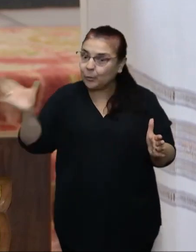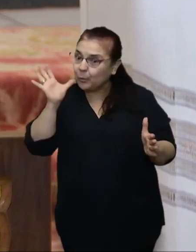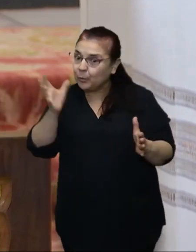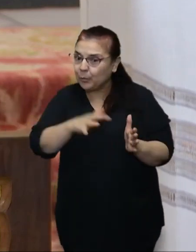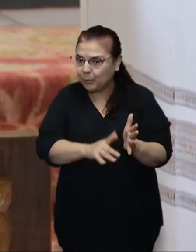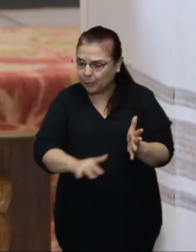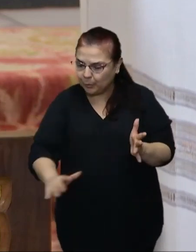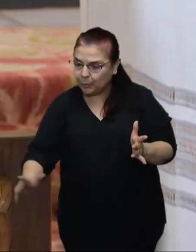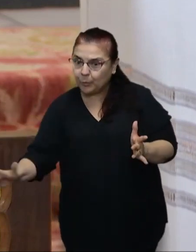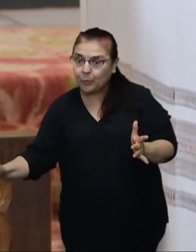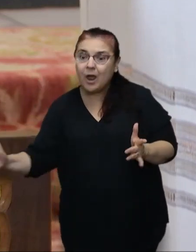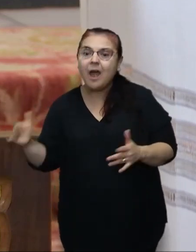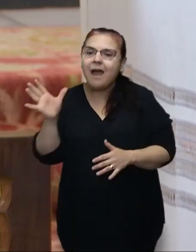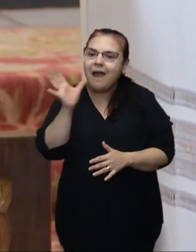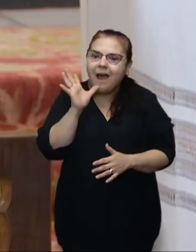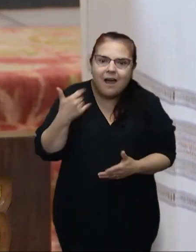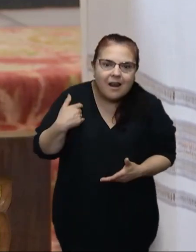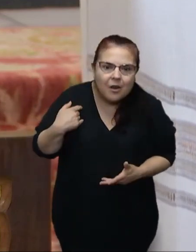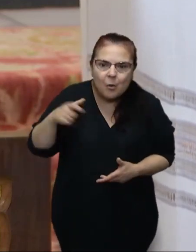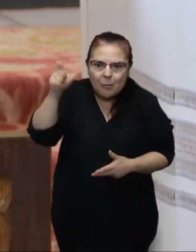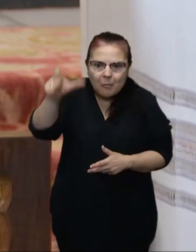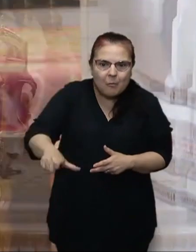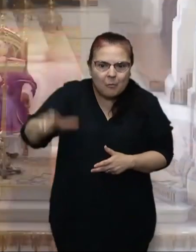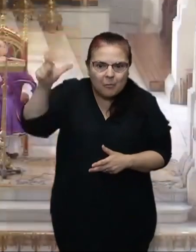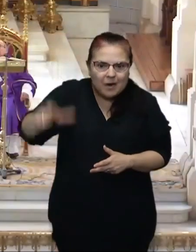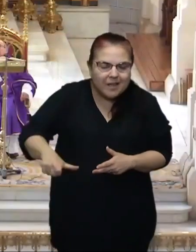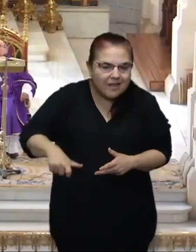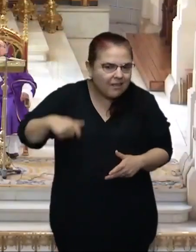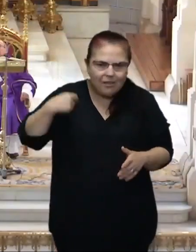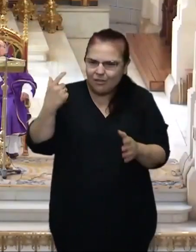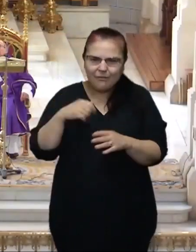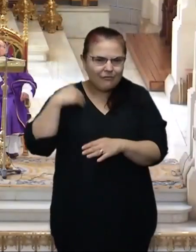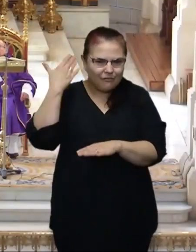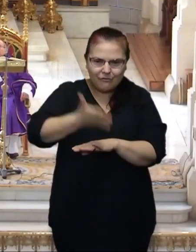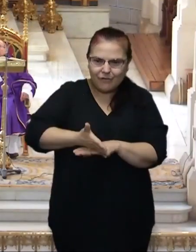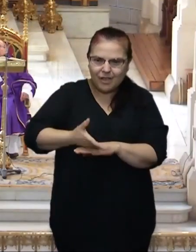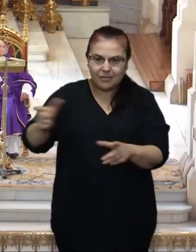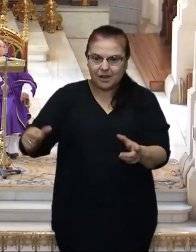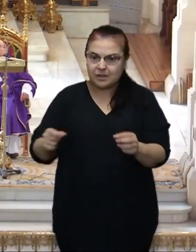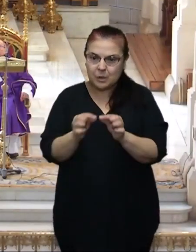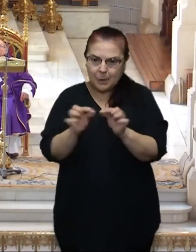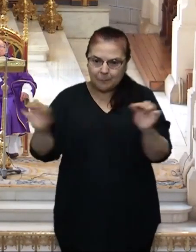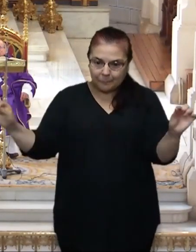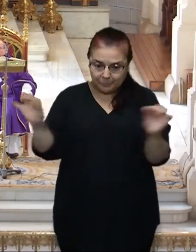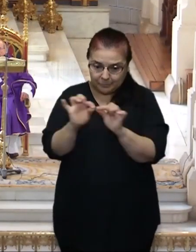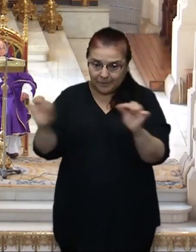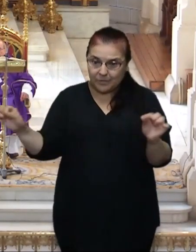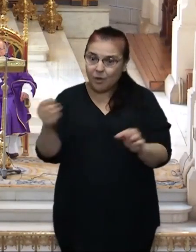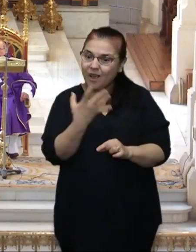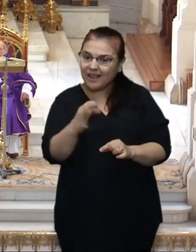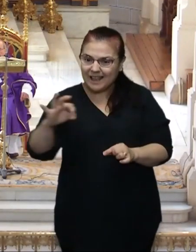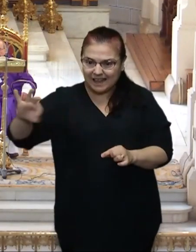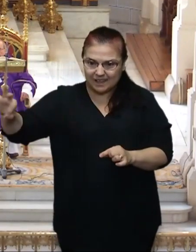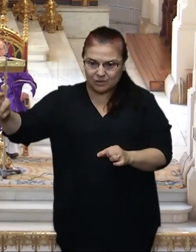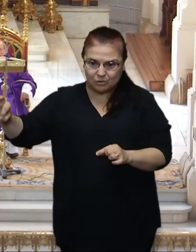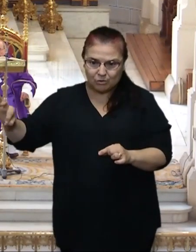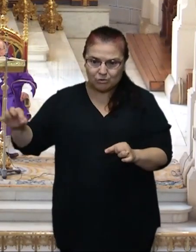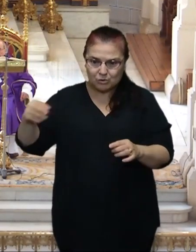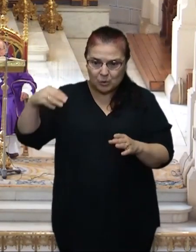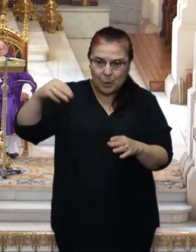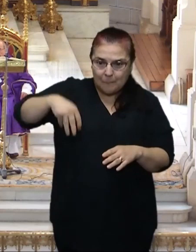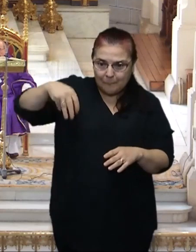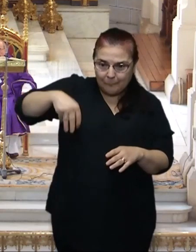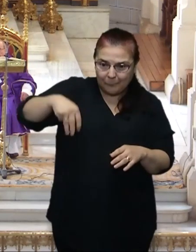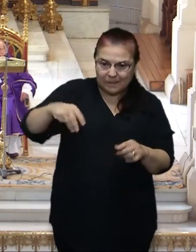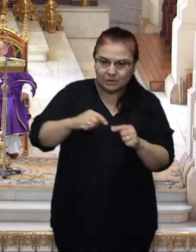El hombre que llevaba el cordel en la mano salió hacia el este, midió 500 metros y me hizo atravesar el agua que